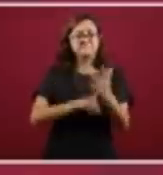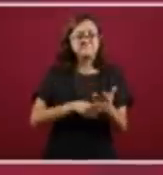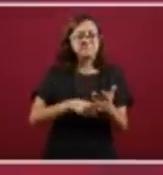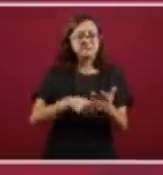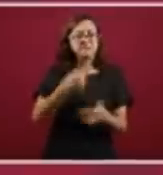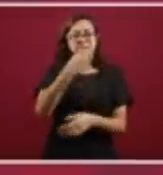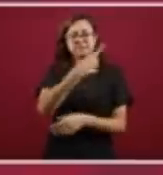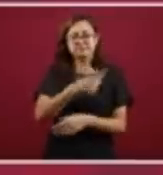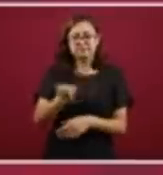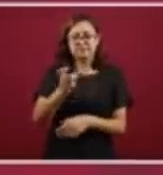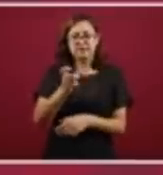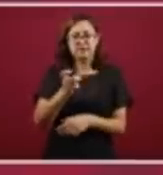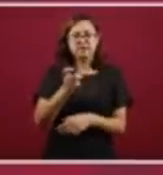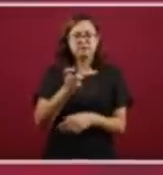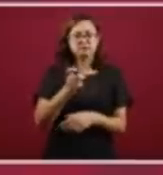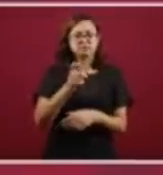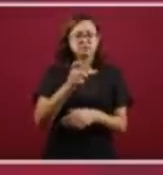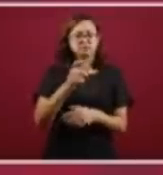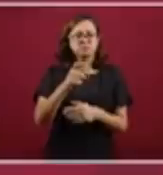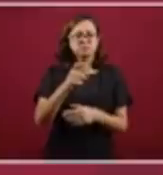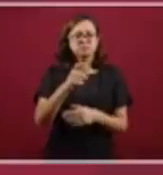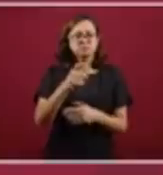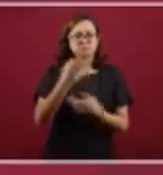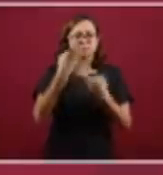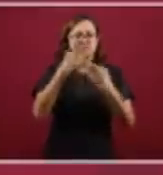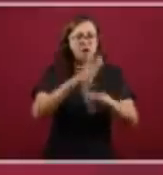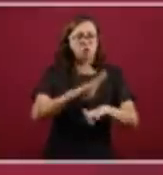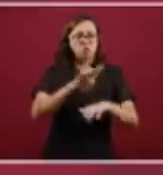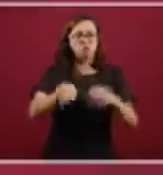1.100 sucursales